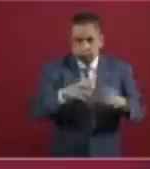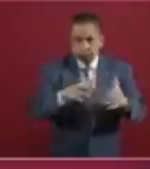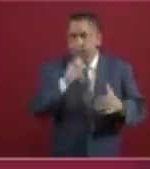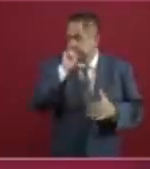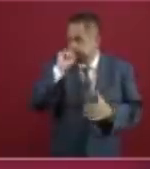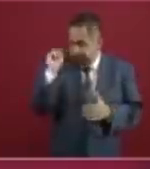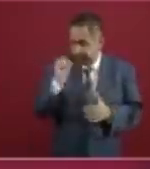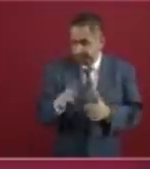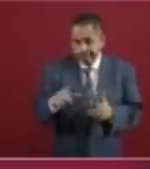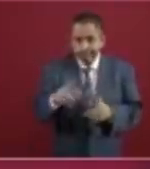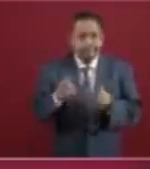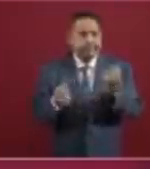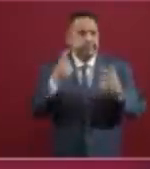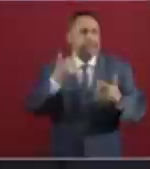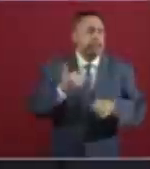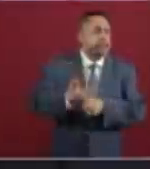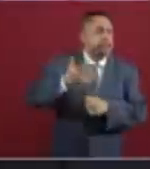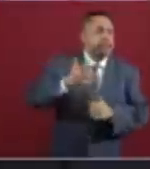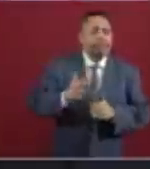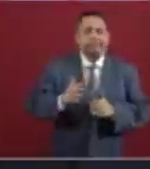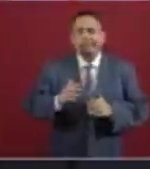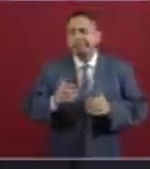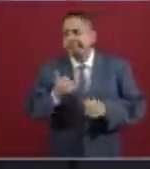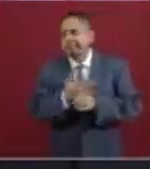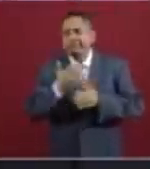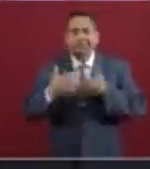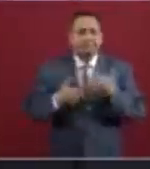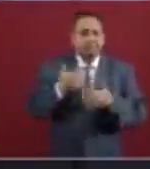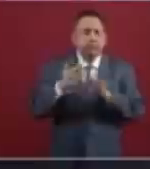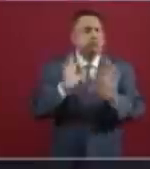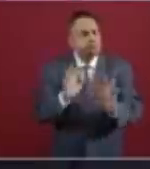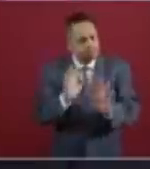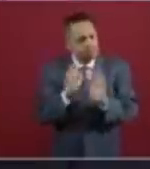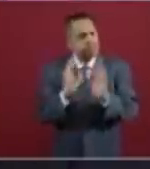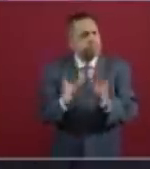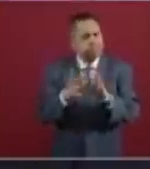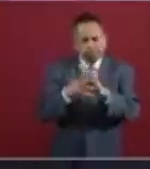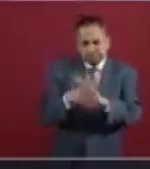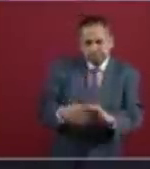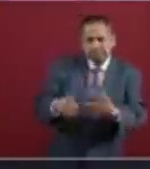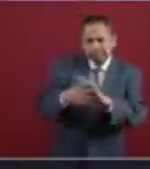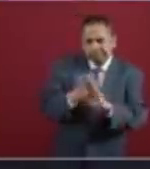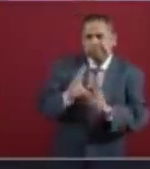estas inconformidades, pero afortunadamente vamos saliendo bien.